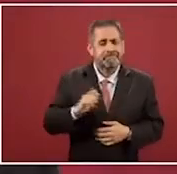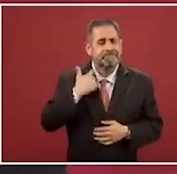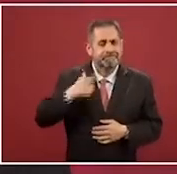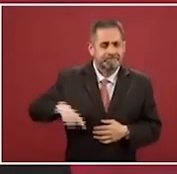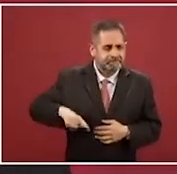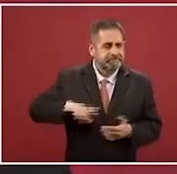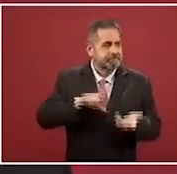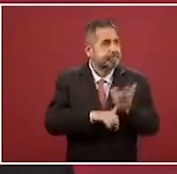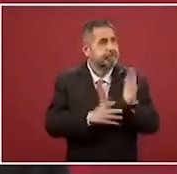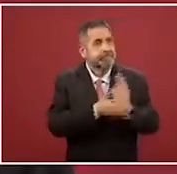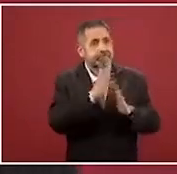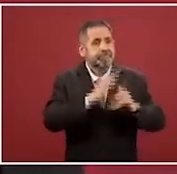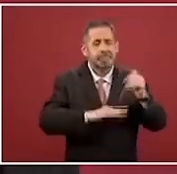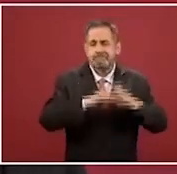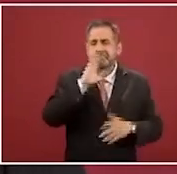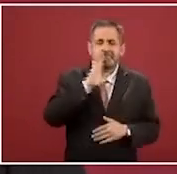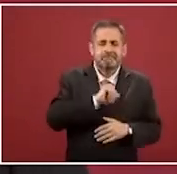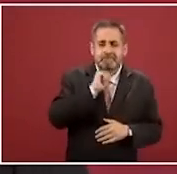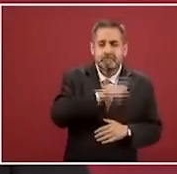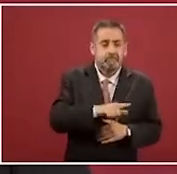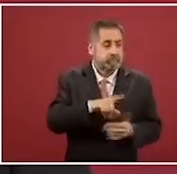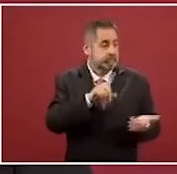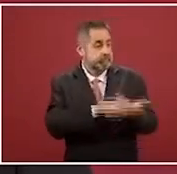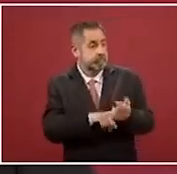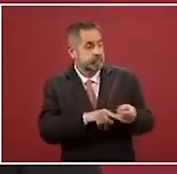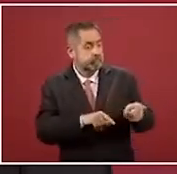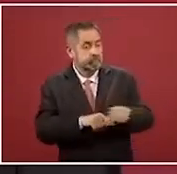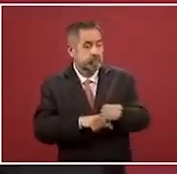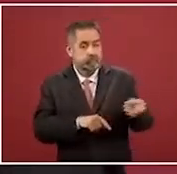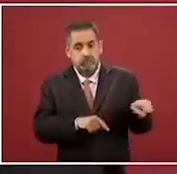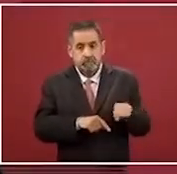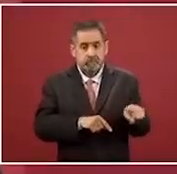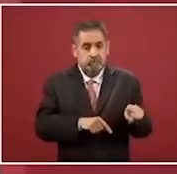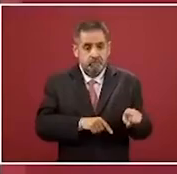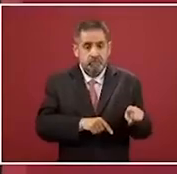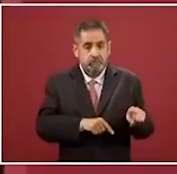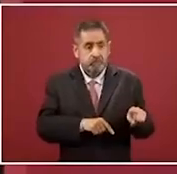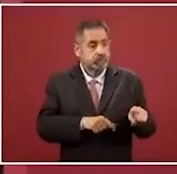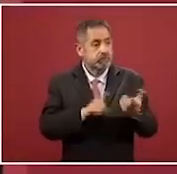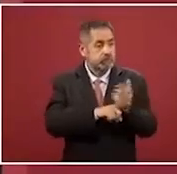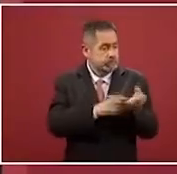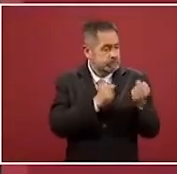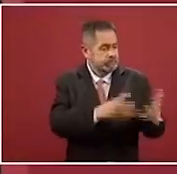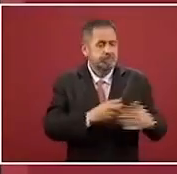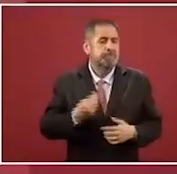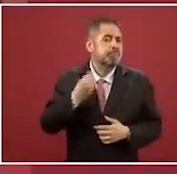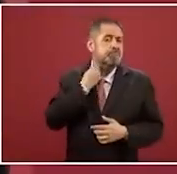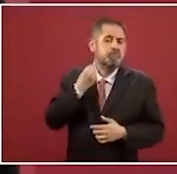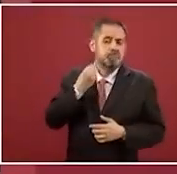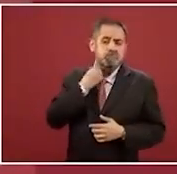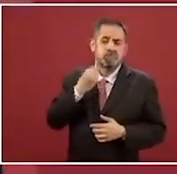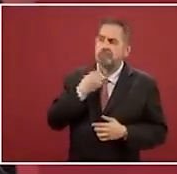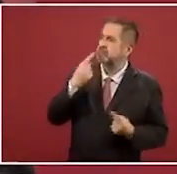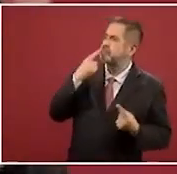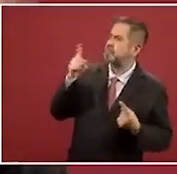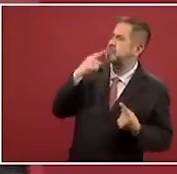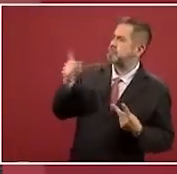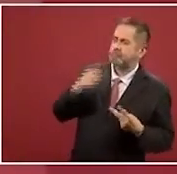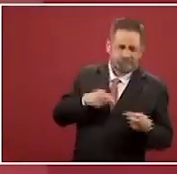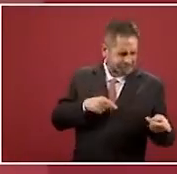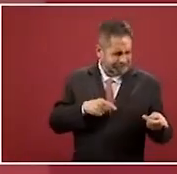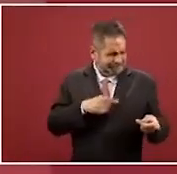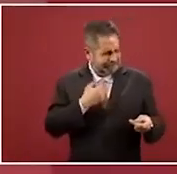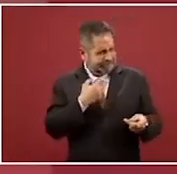las empresas tenían más abogados, las empresas constructoras, tenían más abogados que ingenieros,